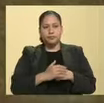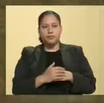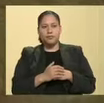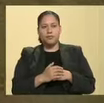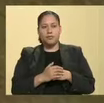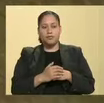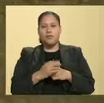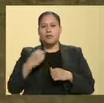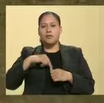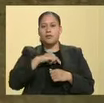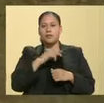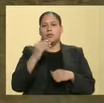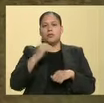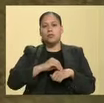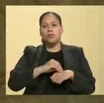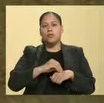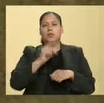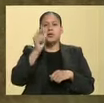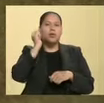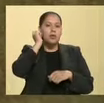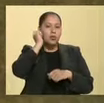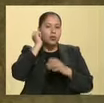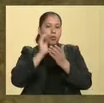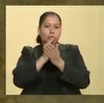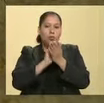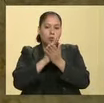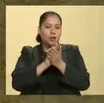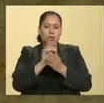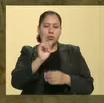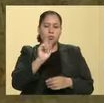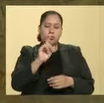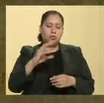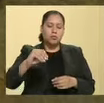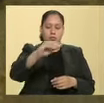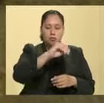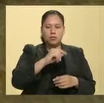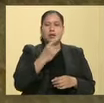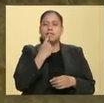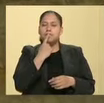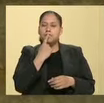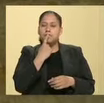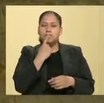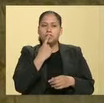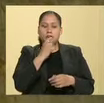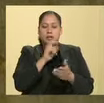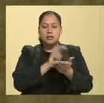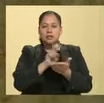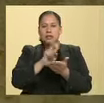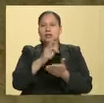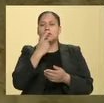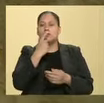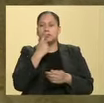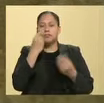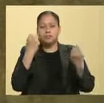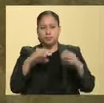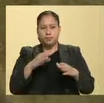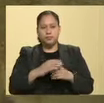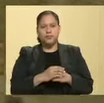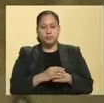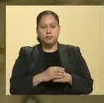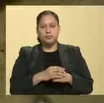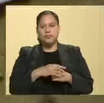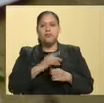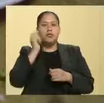Normalmente tendríamos que ponerle orégano, pero no, le quitamos el sabor al chapulín con el orégano. Es que es muy